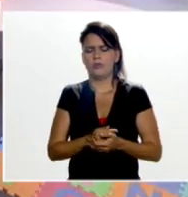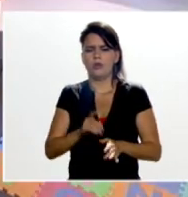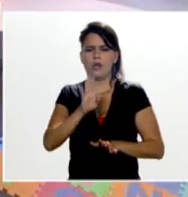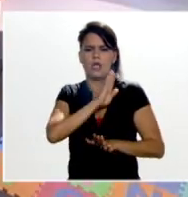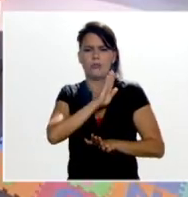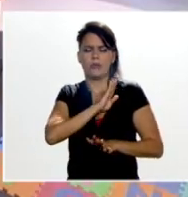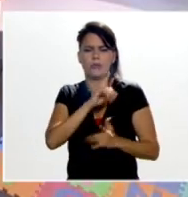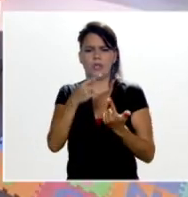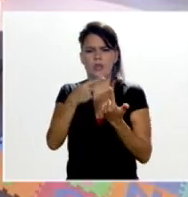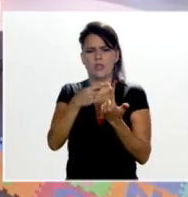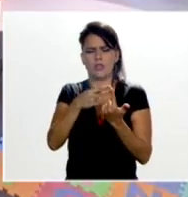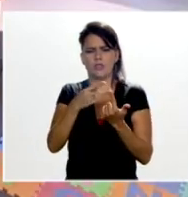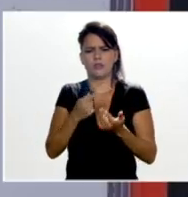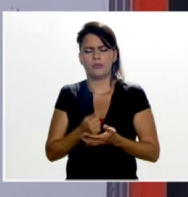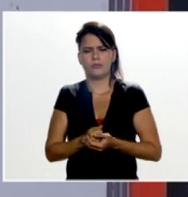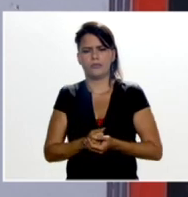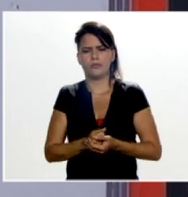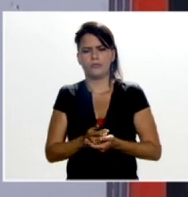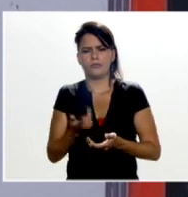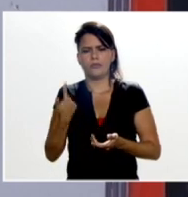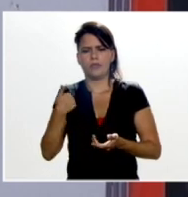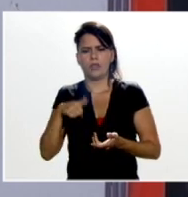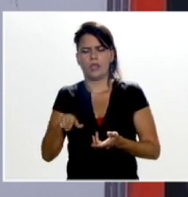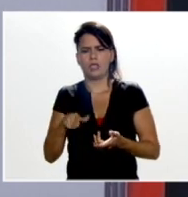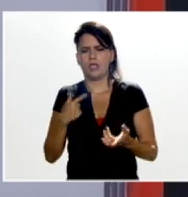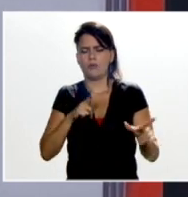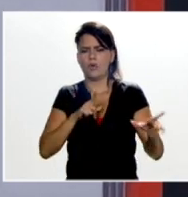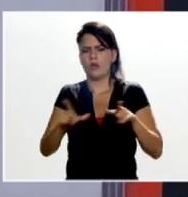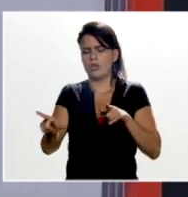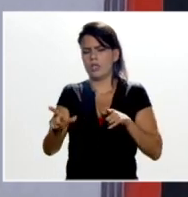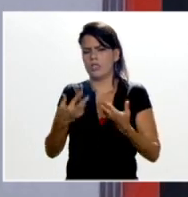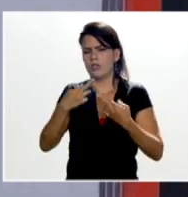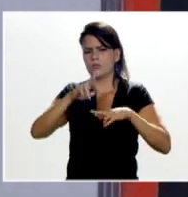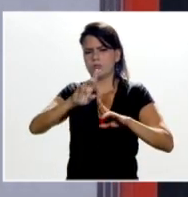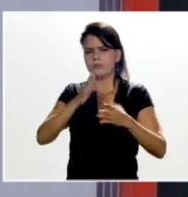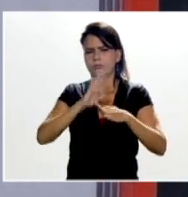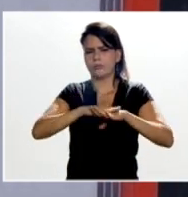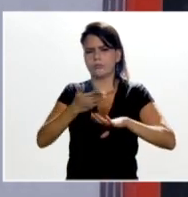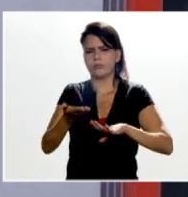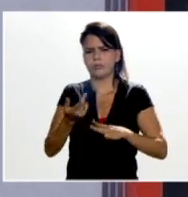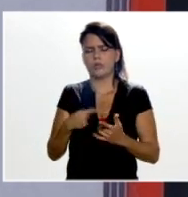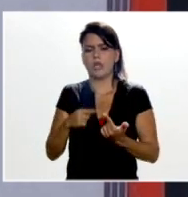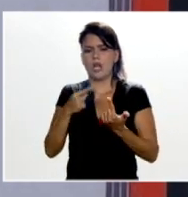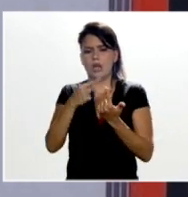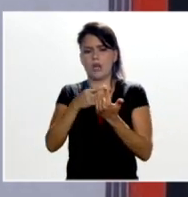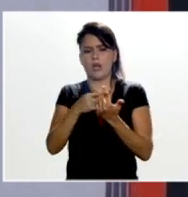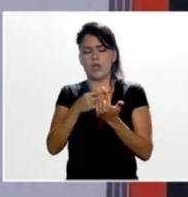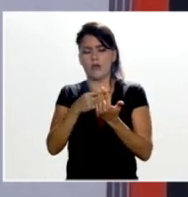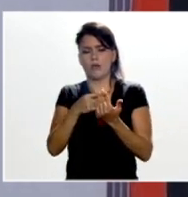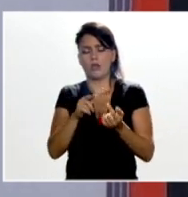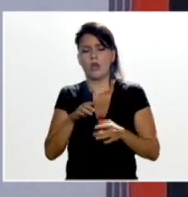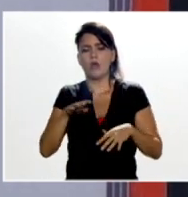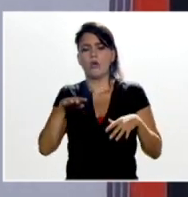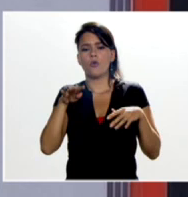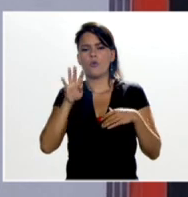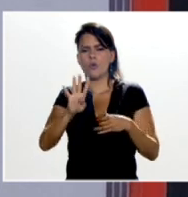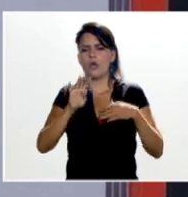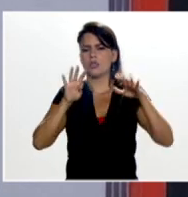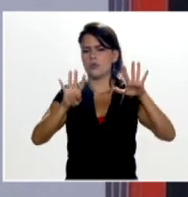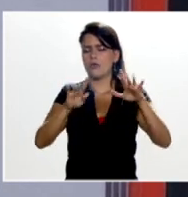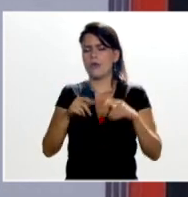radicación. Y aquí ya tenemos lista la respuesta, porque la raíz cuadrada de 49, que es